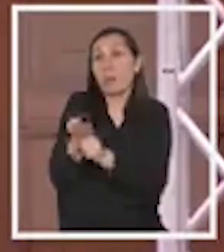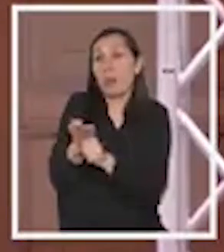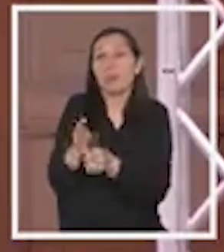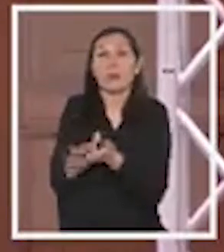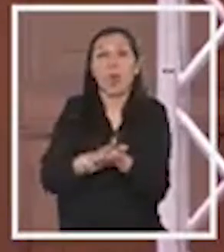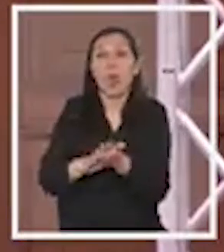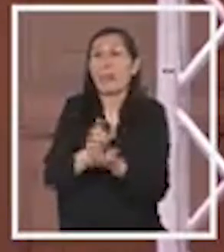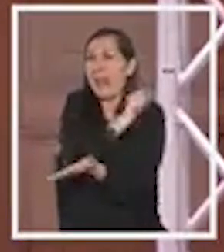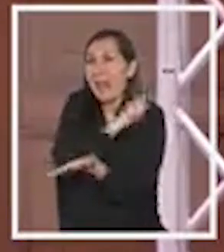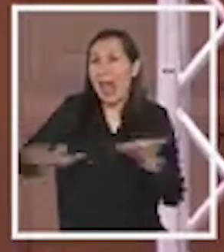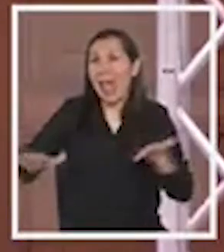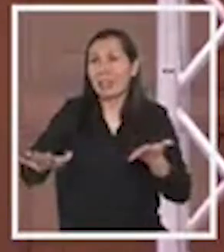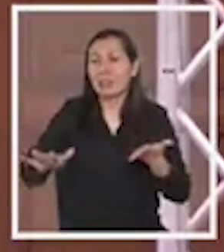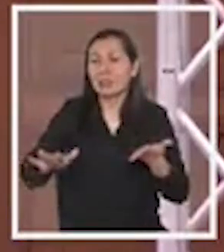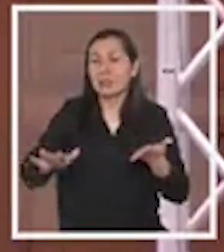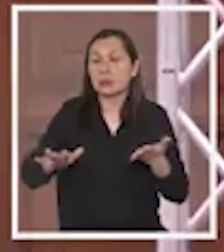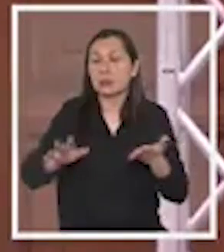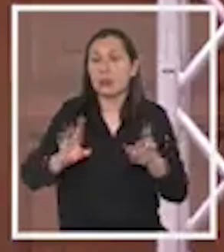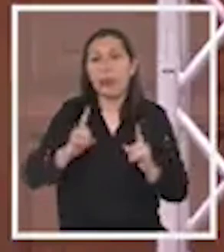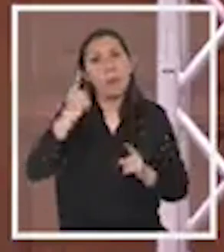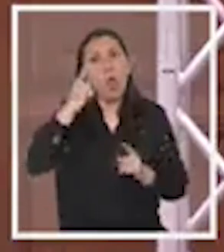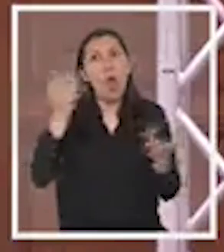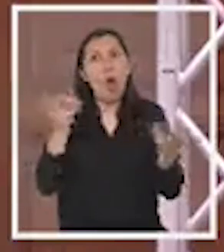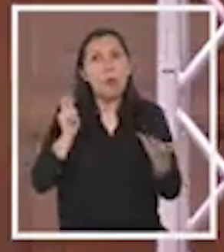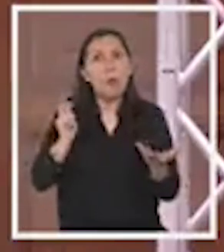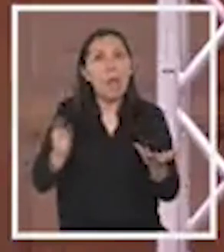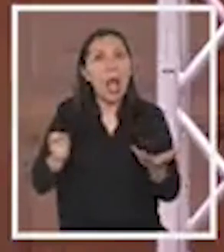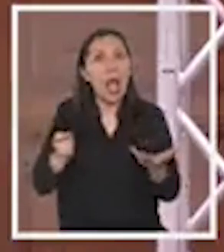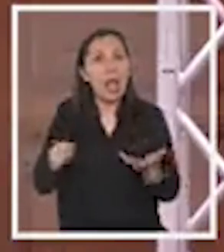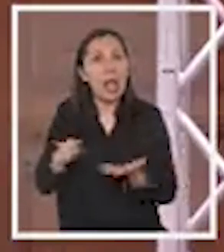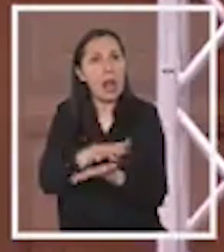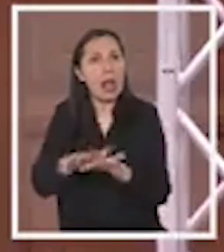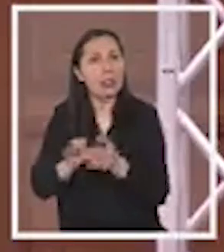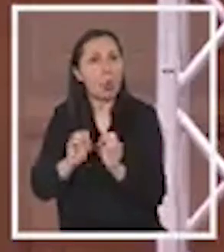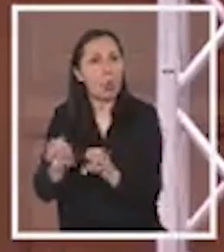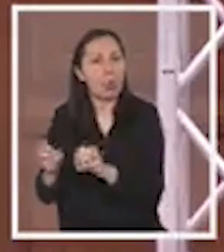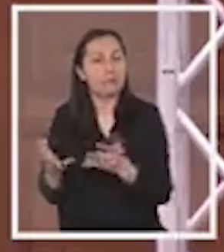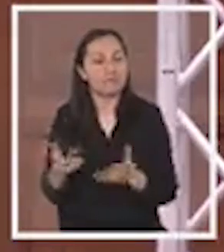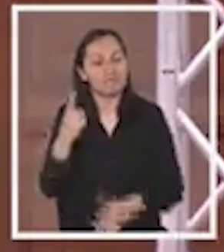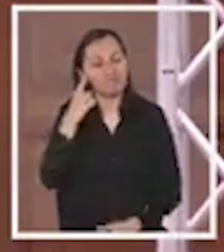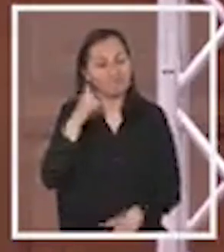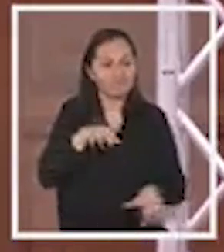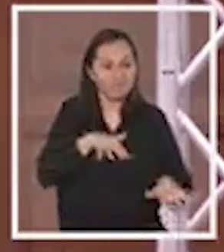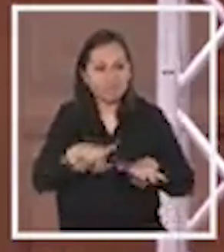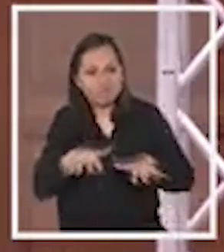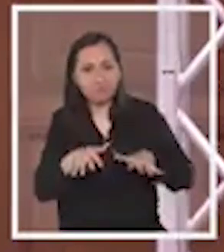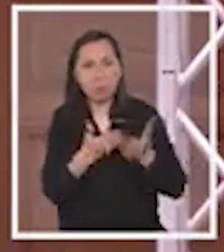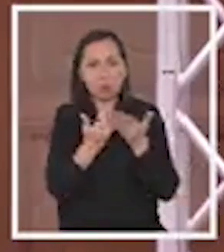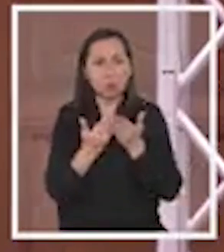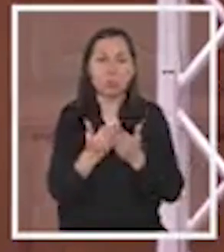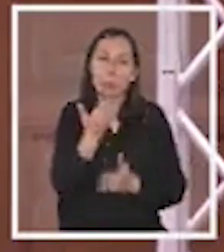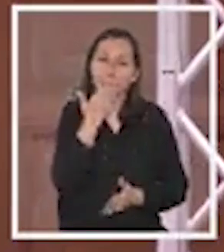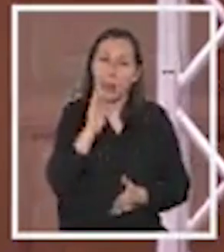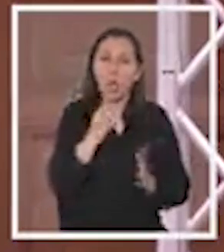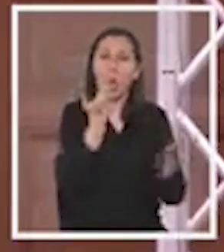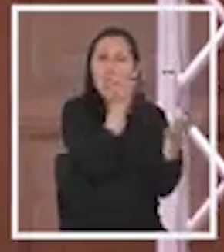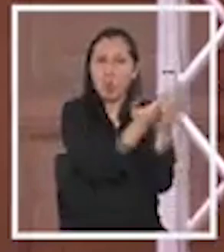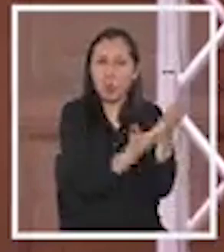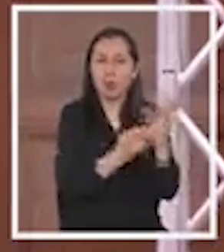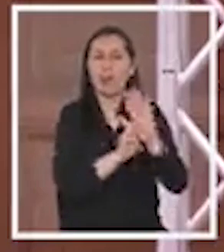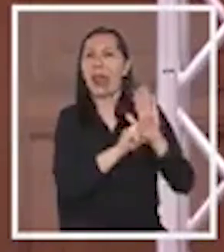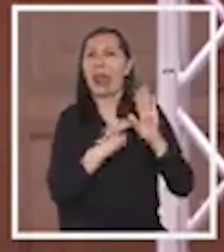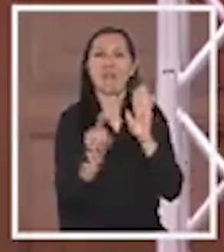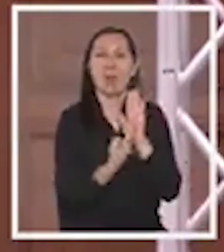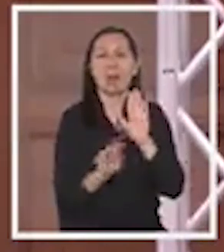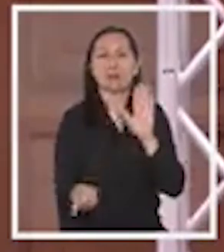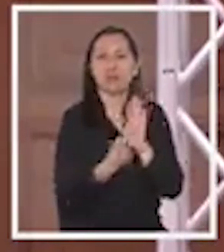por ejemplo, educación gratuita y no pensar cómo se financia eso. Entonces dijimos, desde el movimiento estudiantil, ¿saben qué? Vamos a hacer una propuesta de reforma